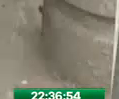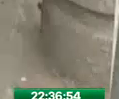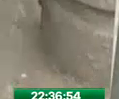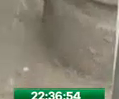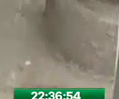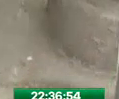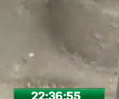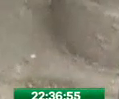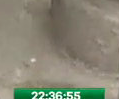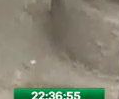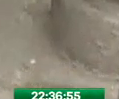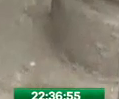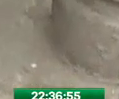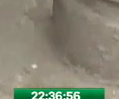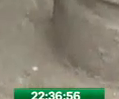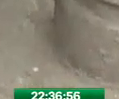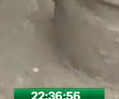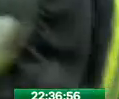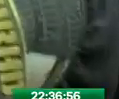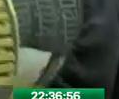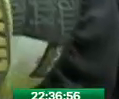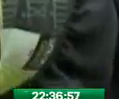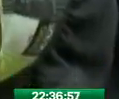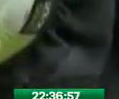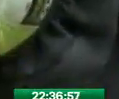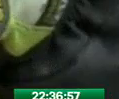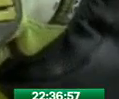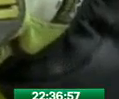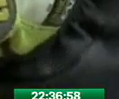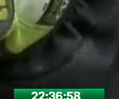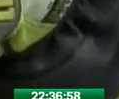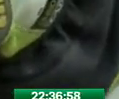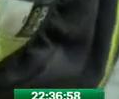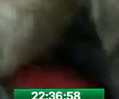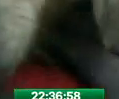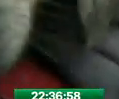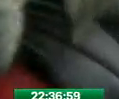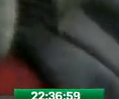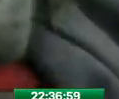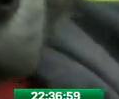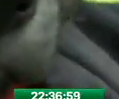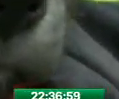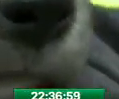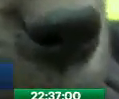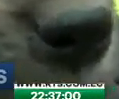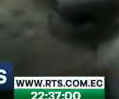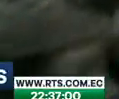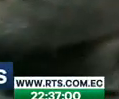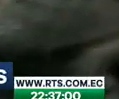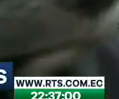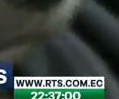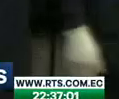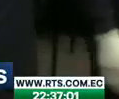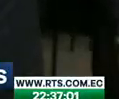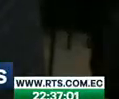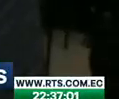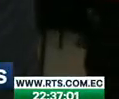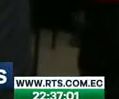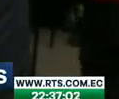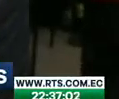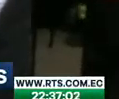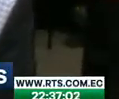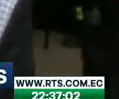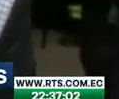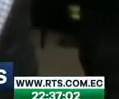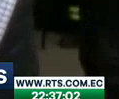habitaban en la vivienda también fueron rescatadas. Incluso un cachorro fue adoptado por parte de la Asociación de Ganaderos, quienes llegaron